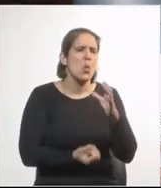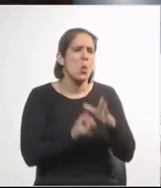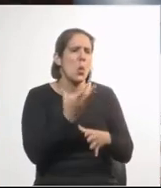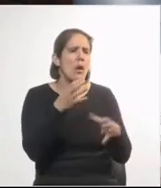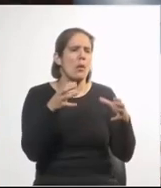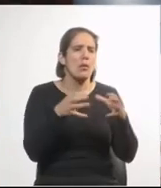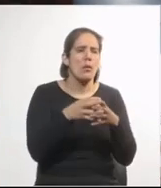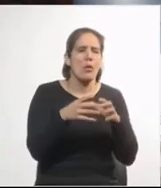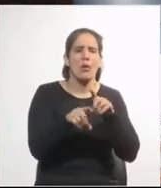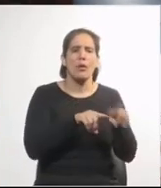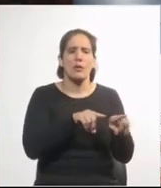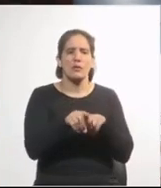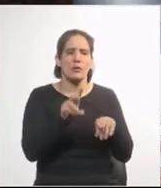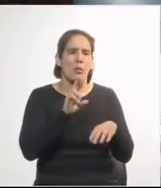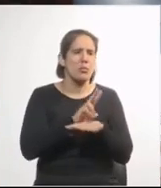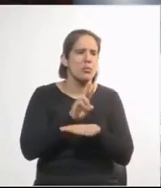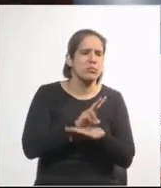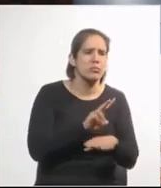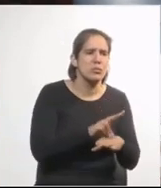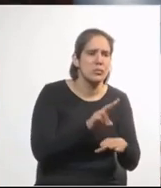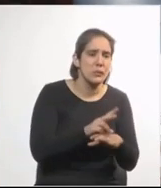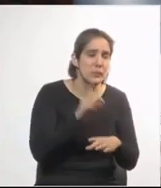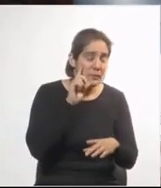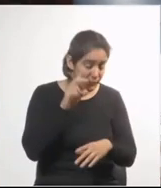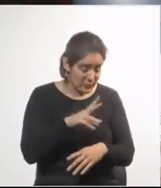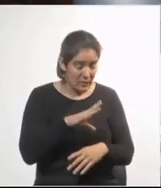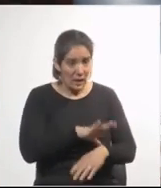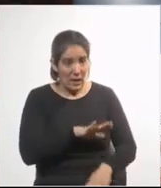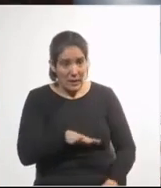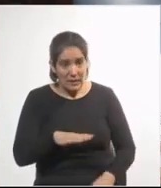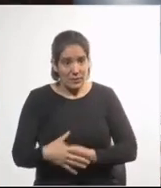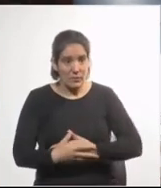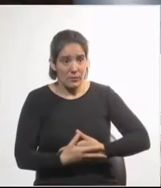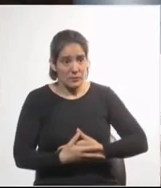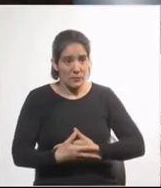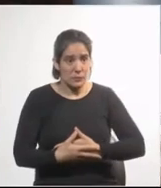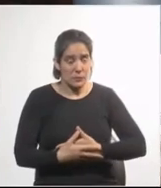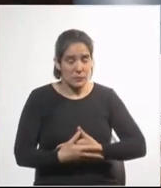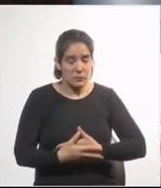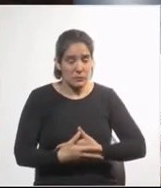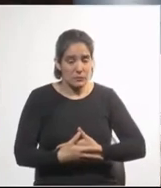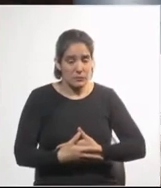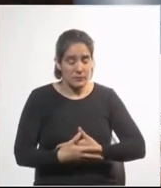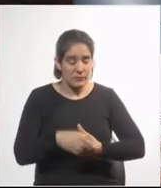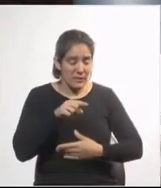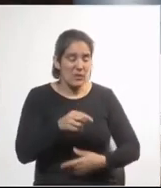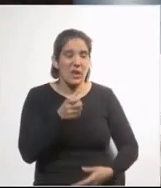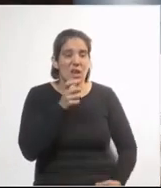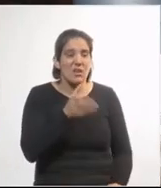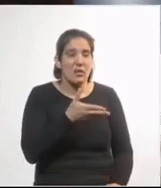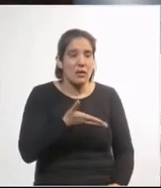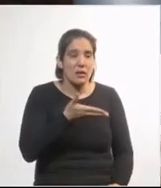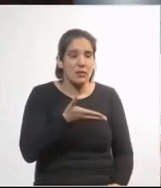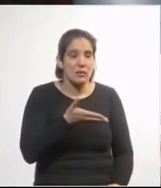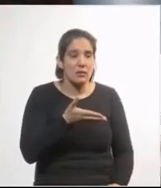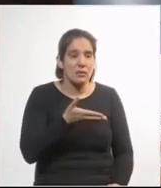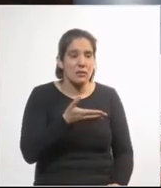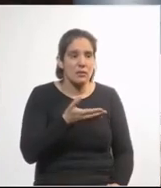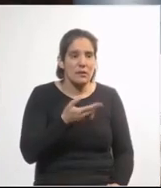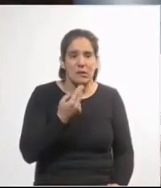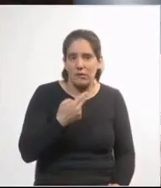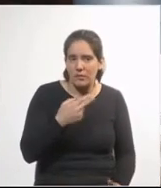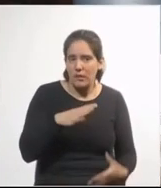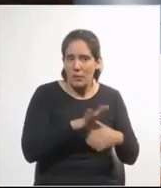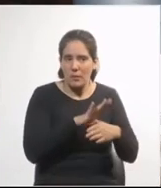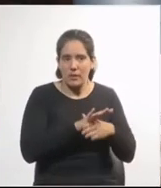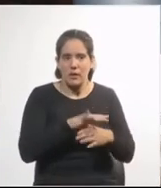de coordinación y seguimiento del programa de atención integral a la primera infancia. Esto es, parecería que ni el MIDES